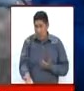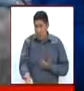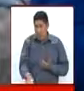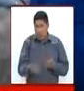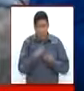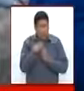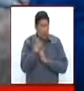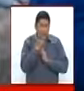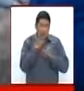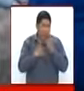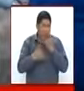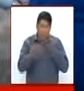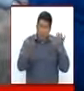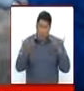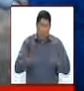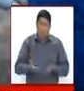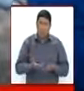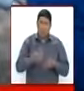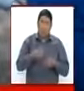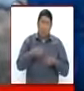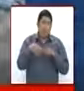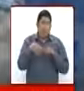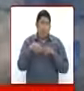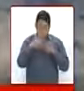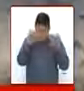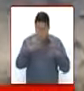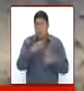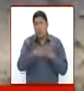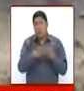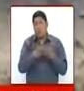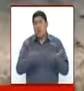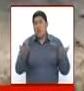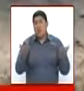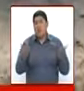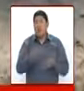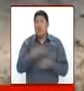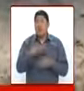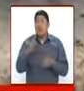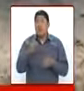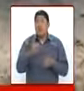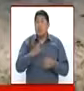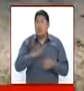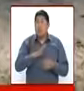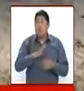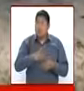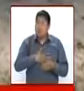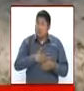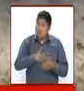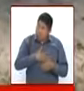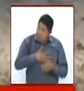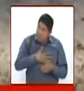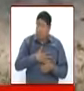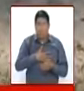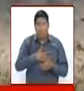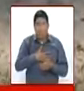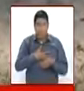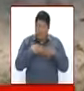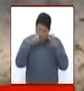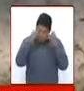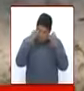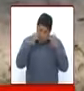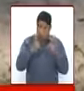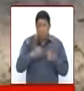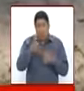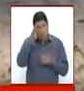esas situaciones, ¿no? De la prostitución, de todo eso. Si tú eres bien educada, esa educación te da